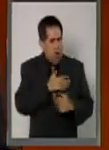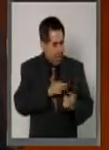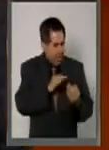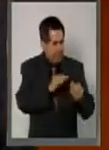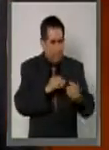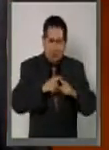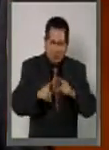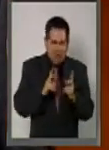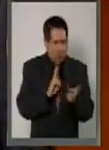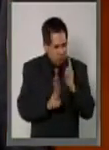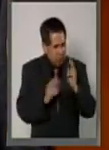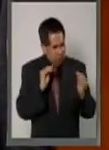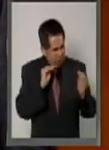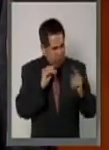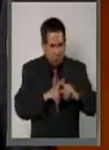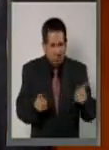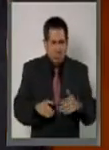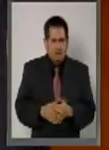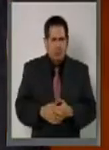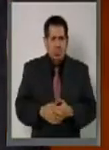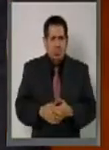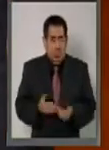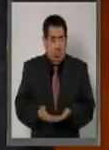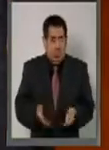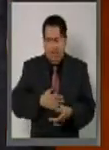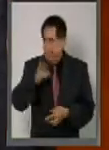comparecencias, ¿verdad? Y ya le hicieron peor,